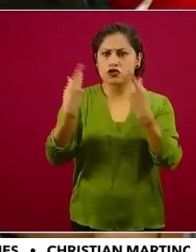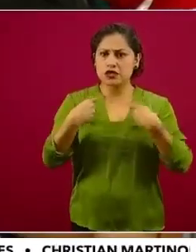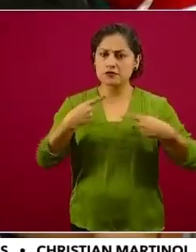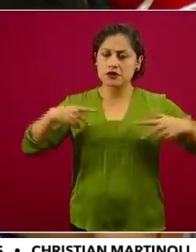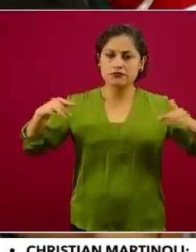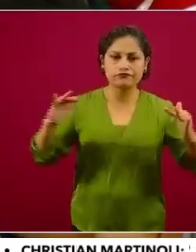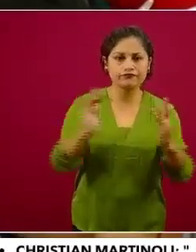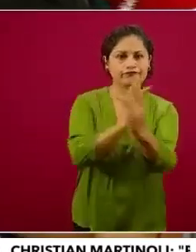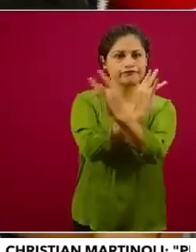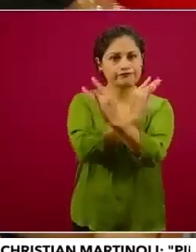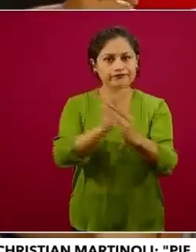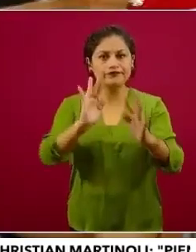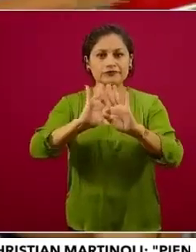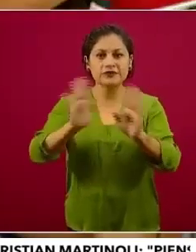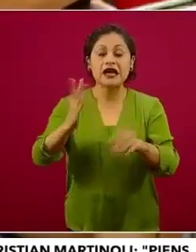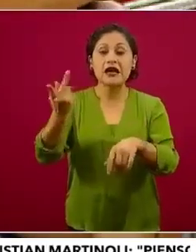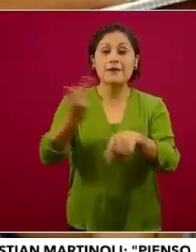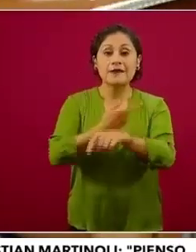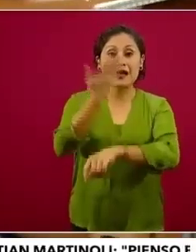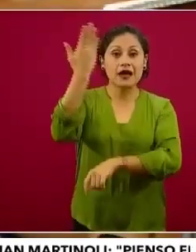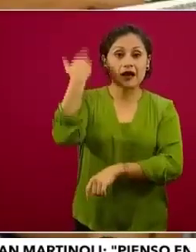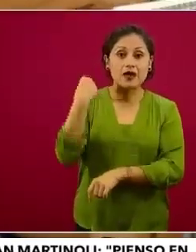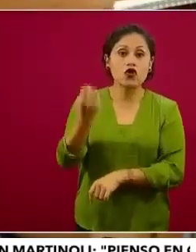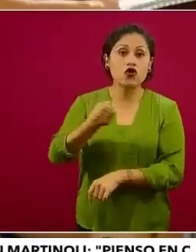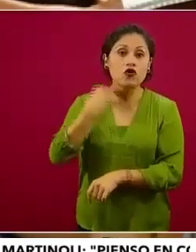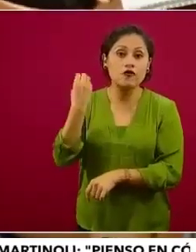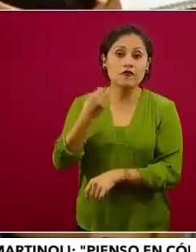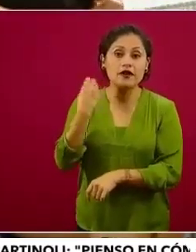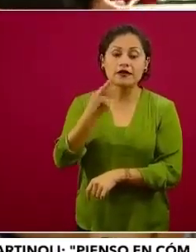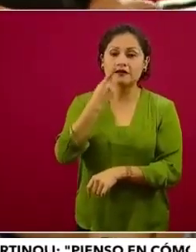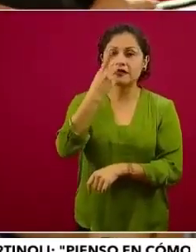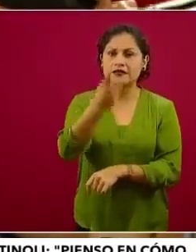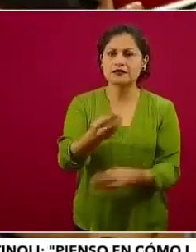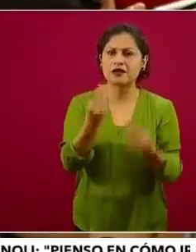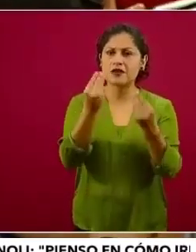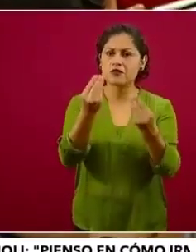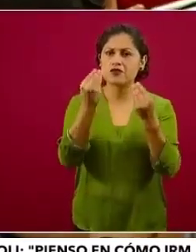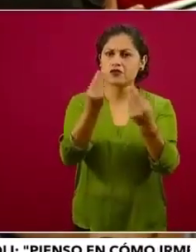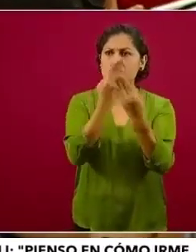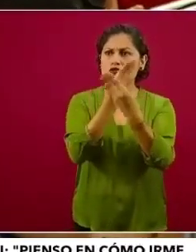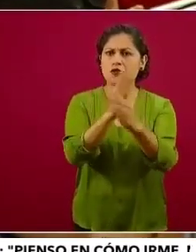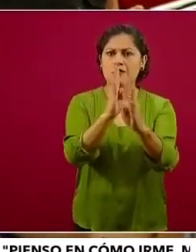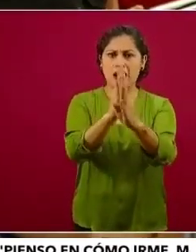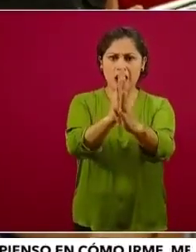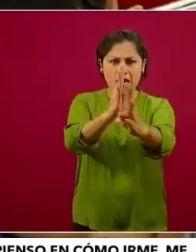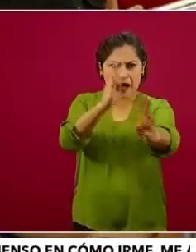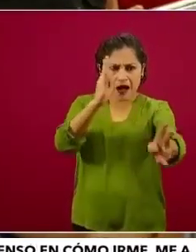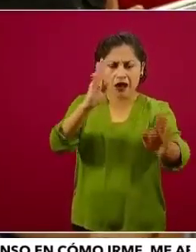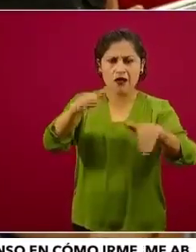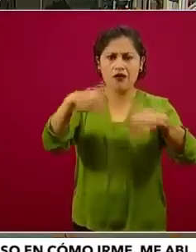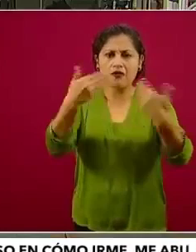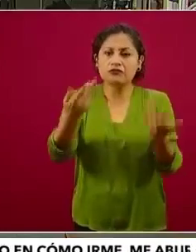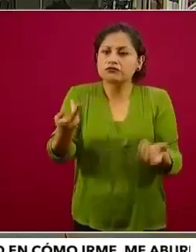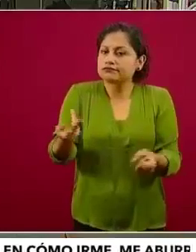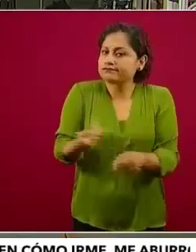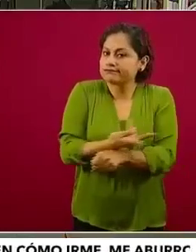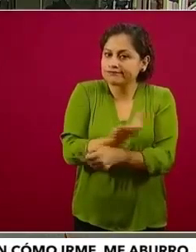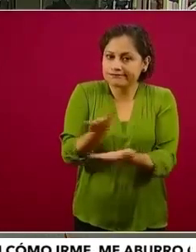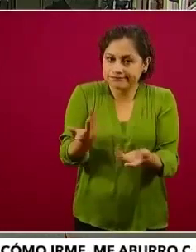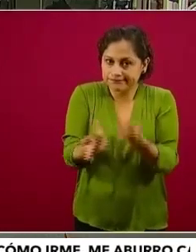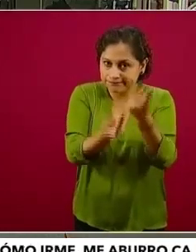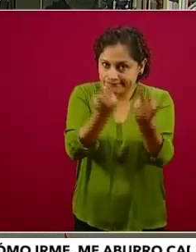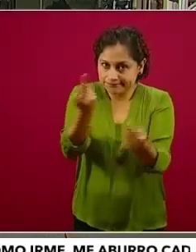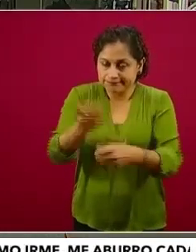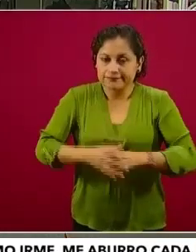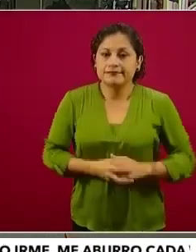anterior, muchísima gente también en los bancos afuera. ¿Qué va a pasar? Muchas gracias. Muchas gracias, Bianca